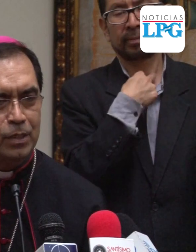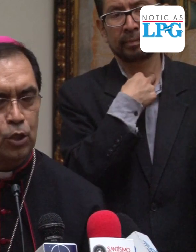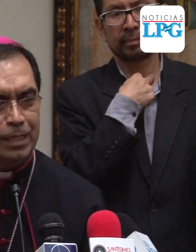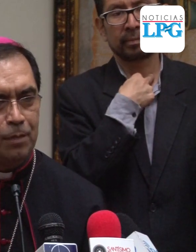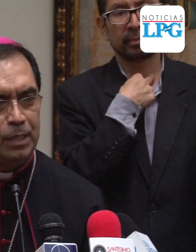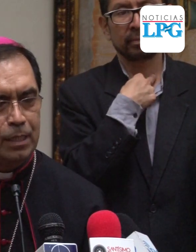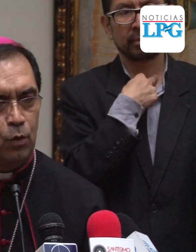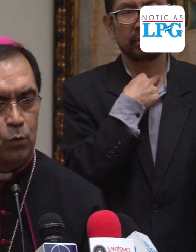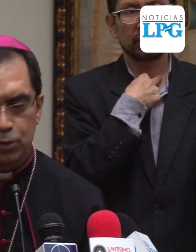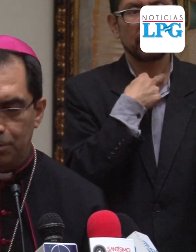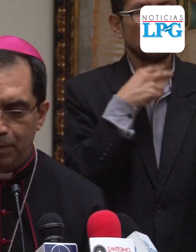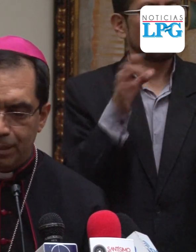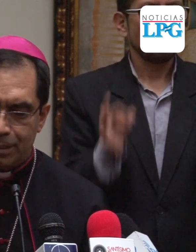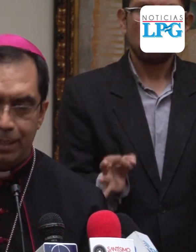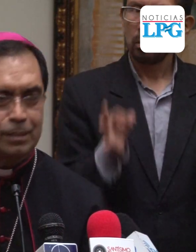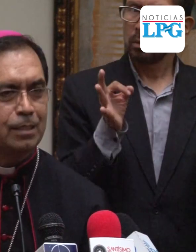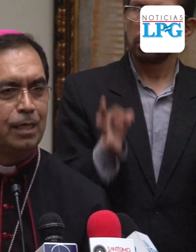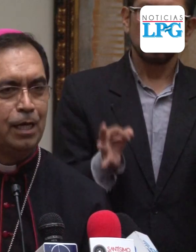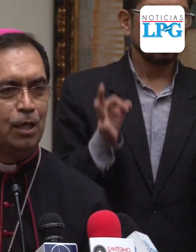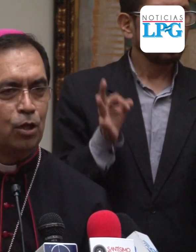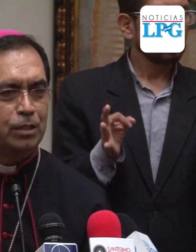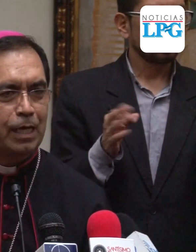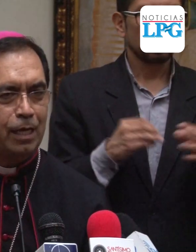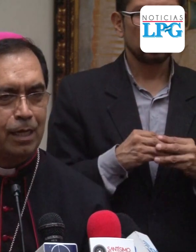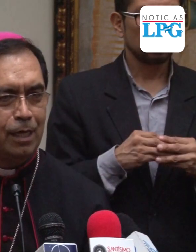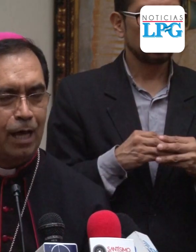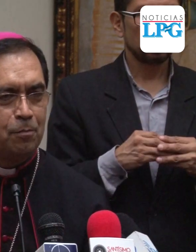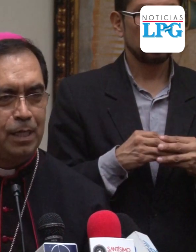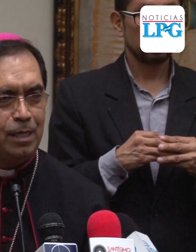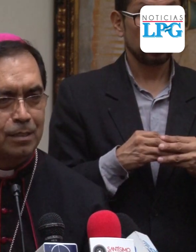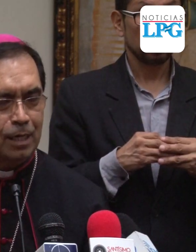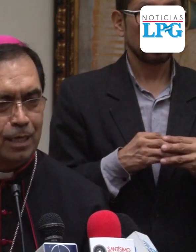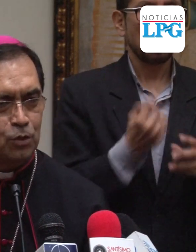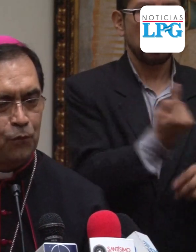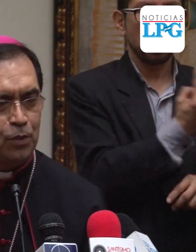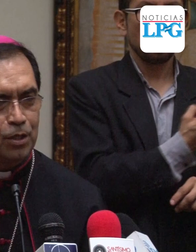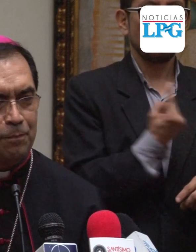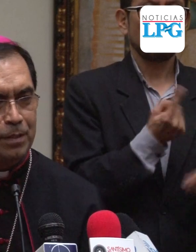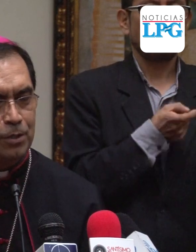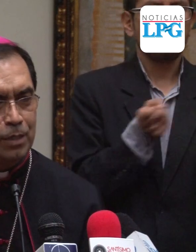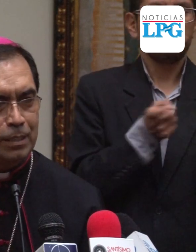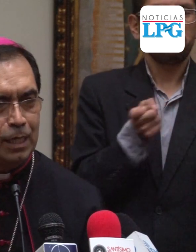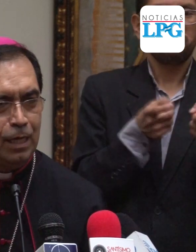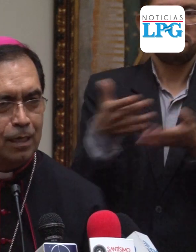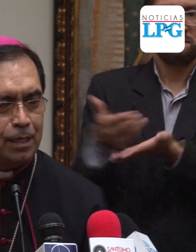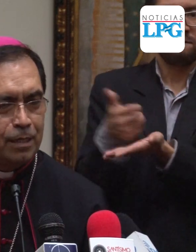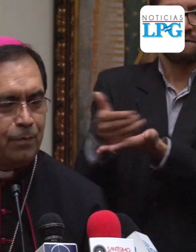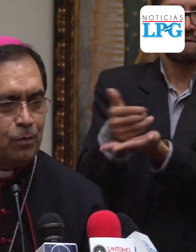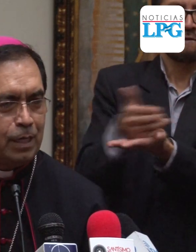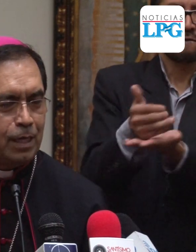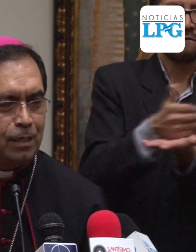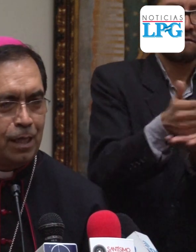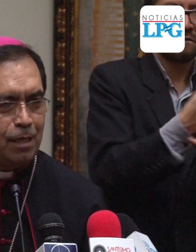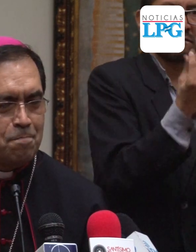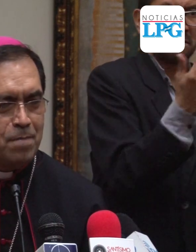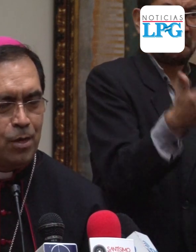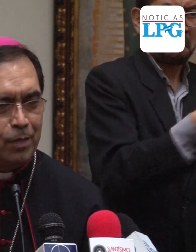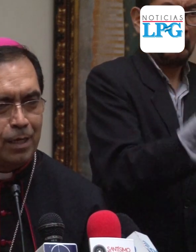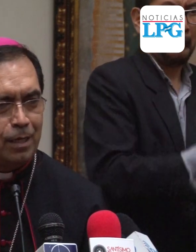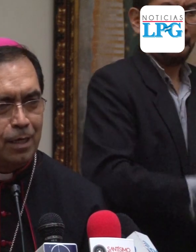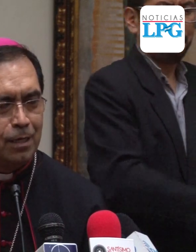Y eso es totalmente injusto. Mientras los que administran esos fondos de pensiones reciben una